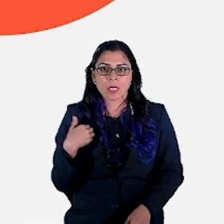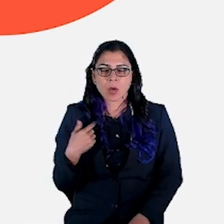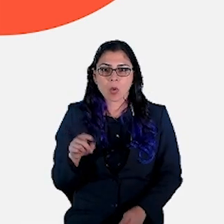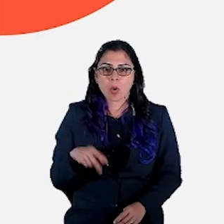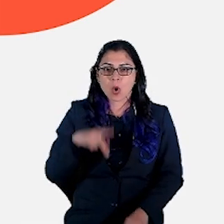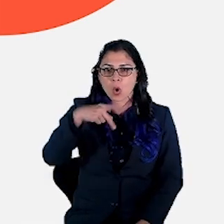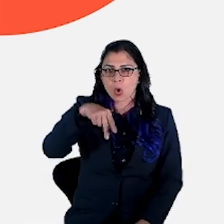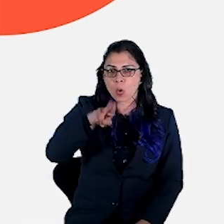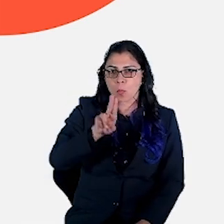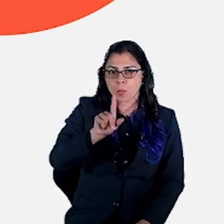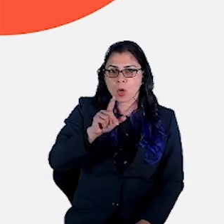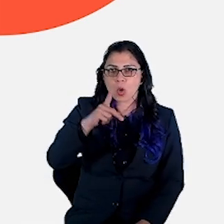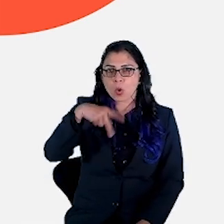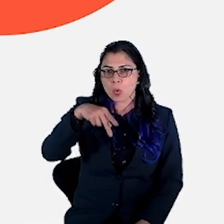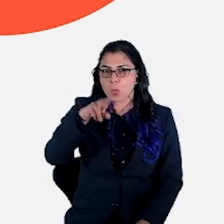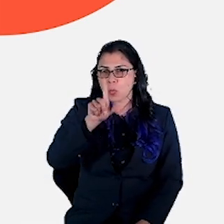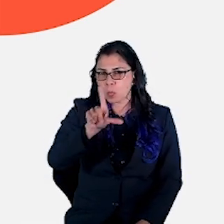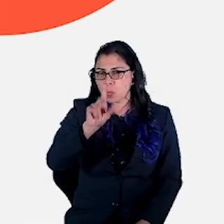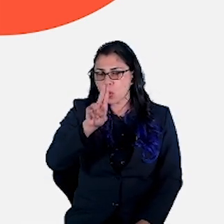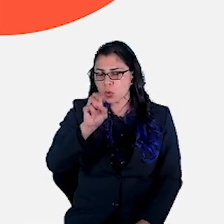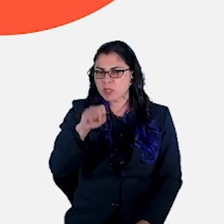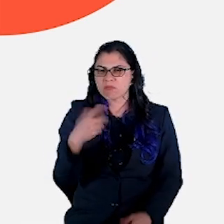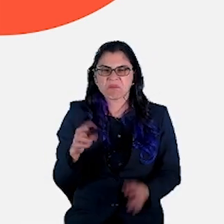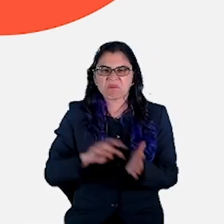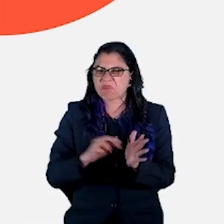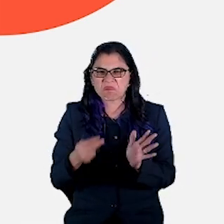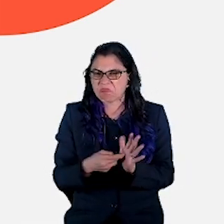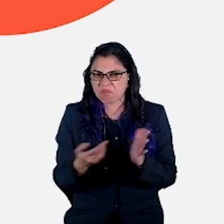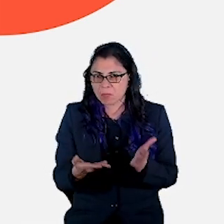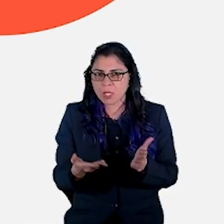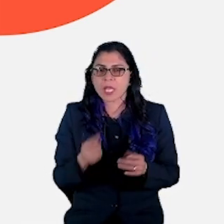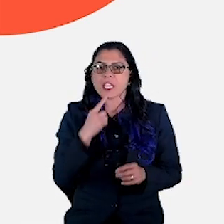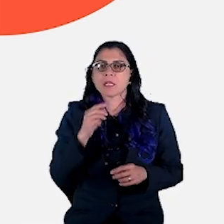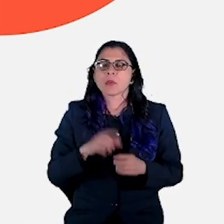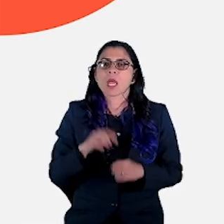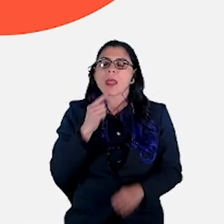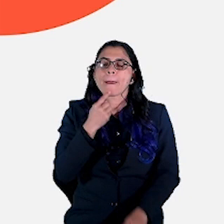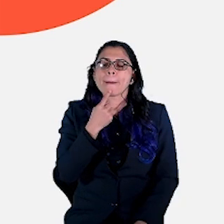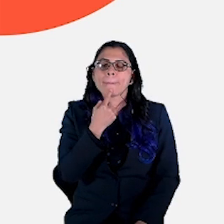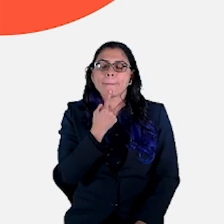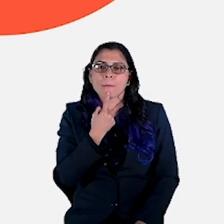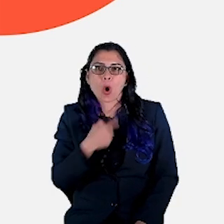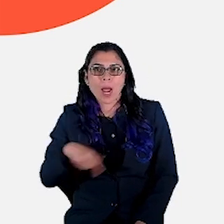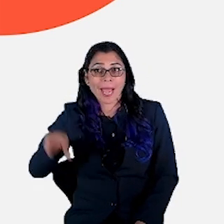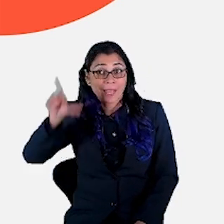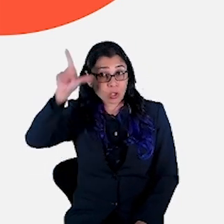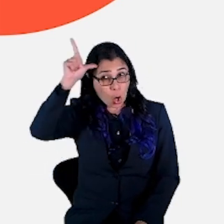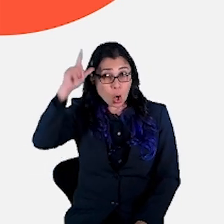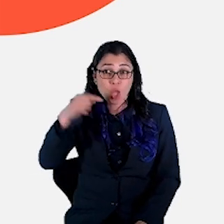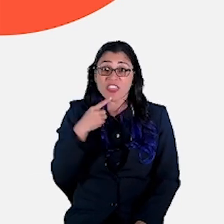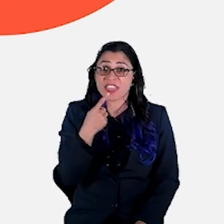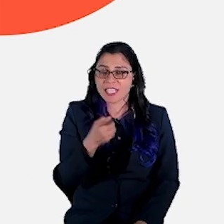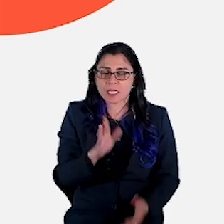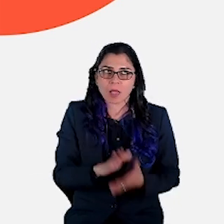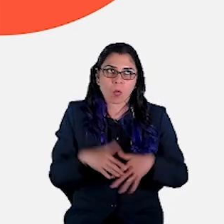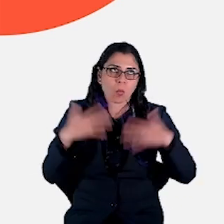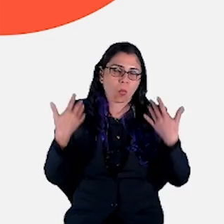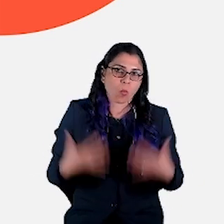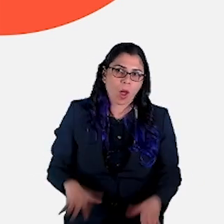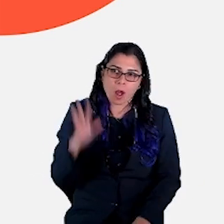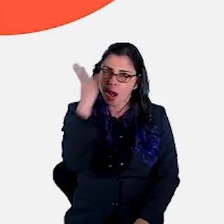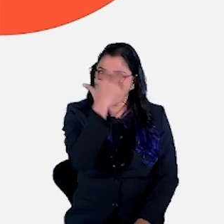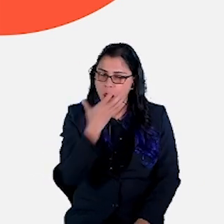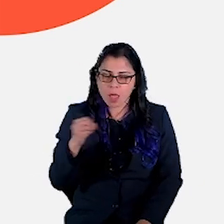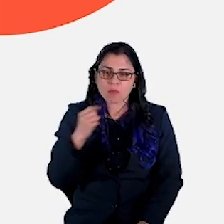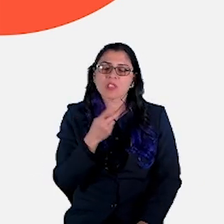un Plus Y por qué les digo como un Plus porque está en bocas del Toro donde tenemos un área maravillosa para disfrutar del